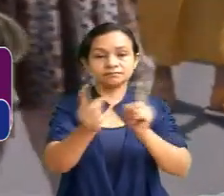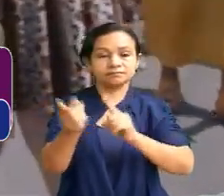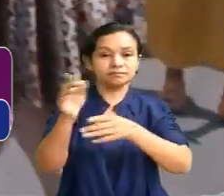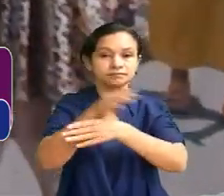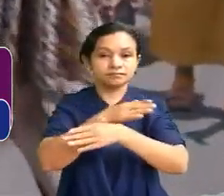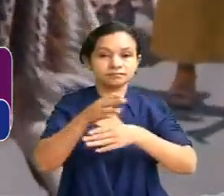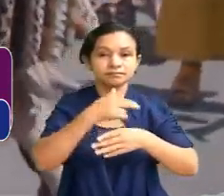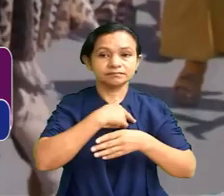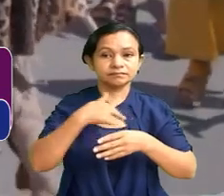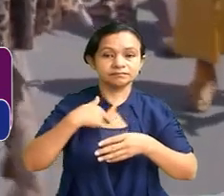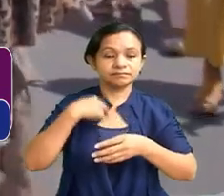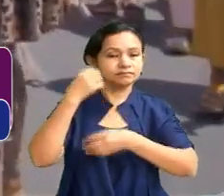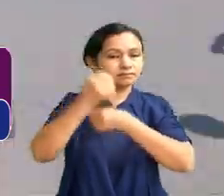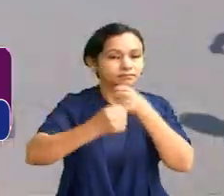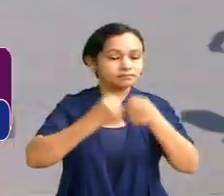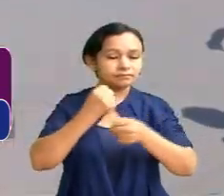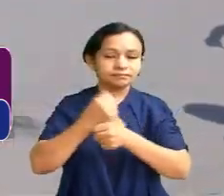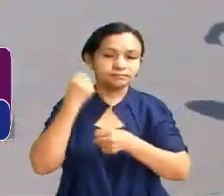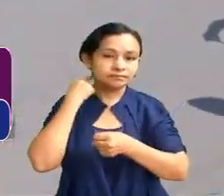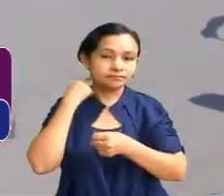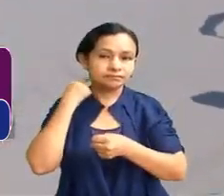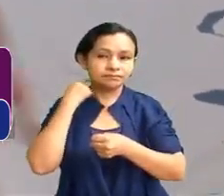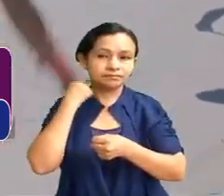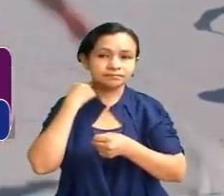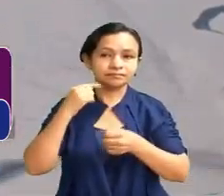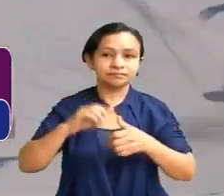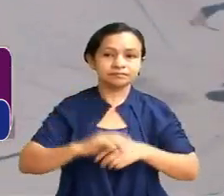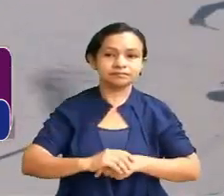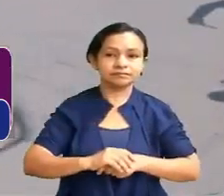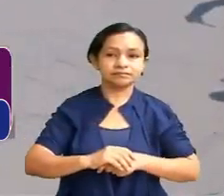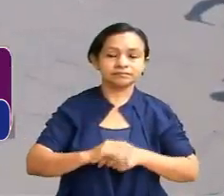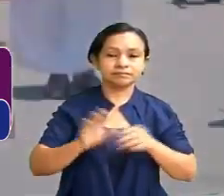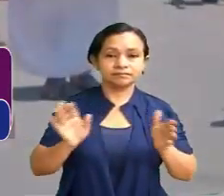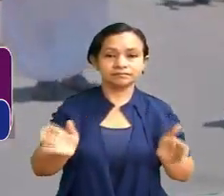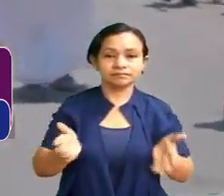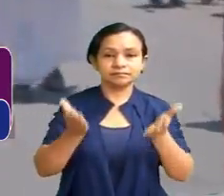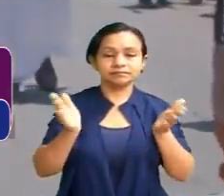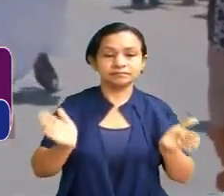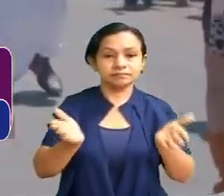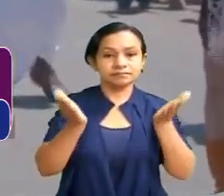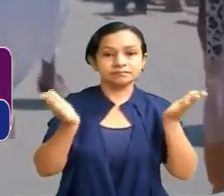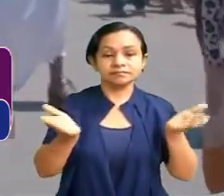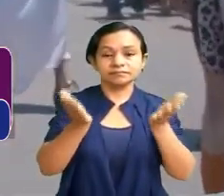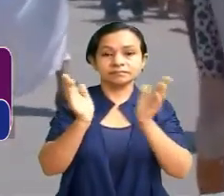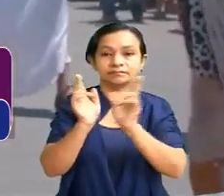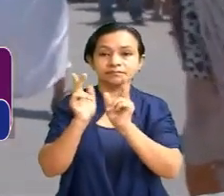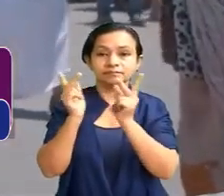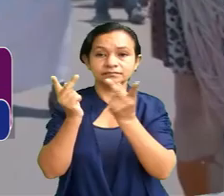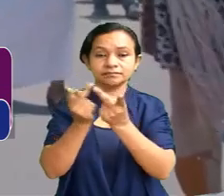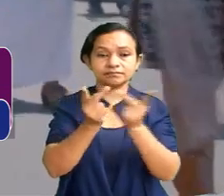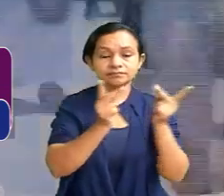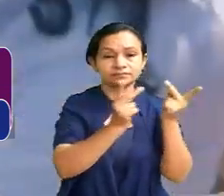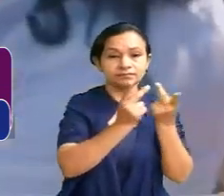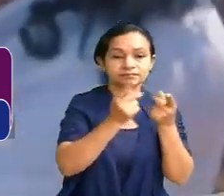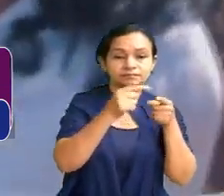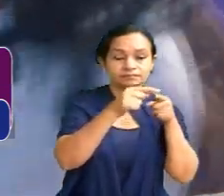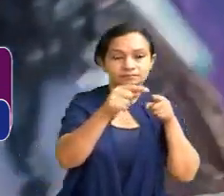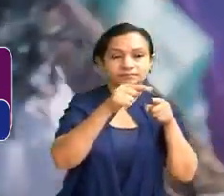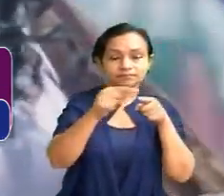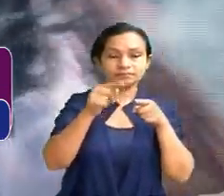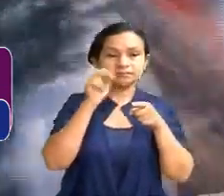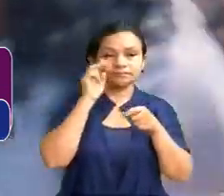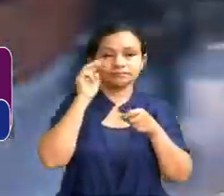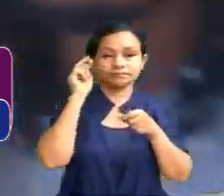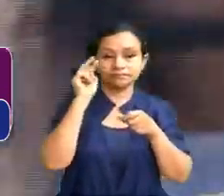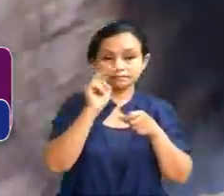se hace pues todos los años entonces uno va baja baja promoviendo también para que la población de cada municipio tenga la oportunidad de